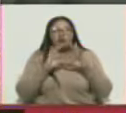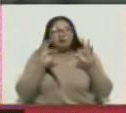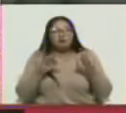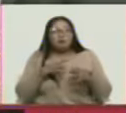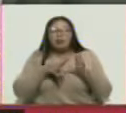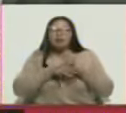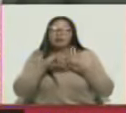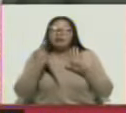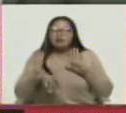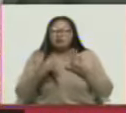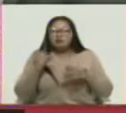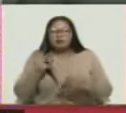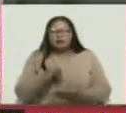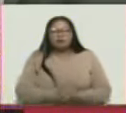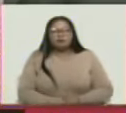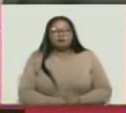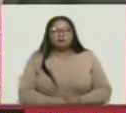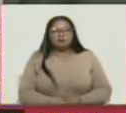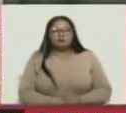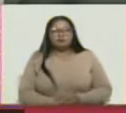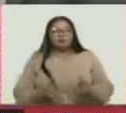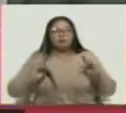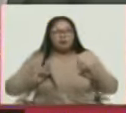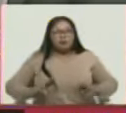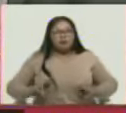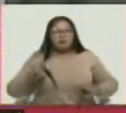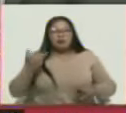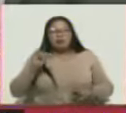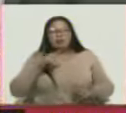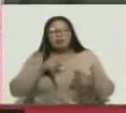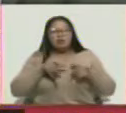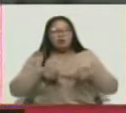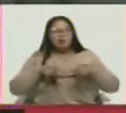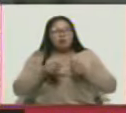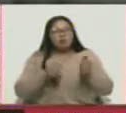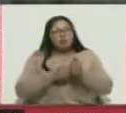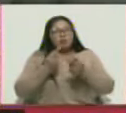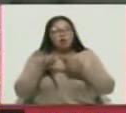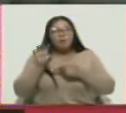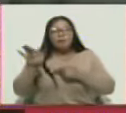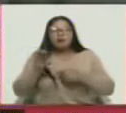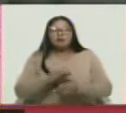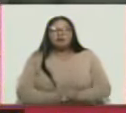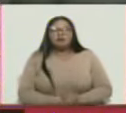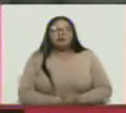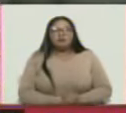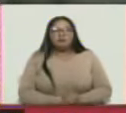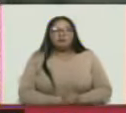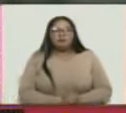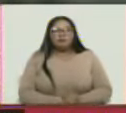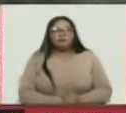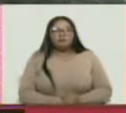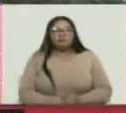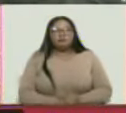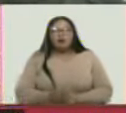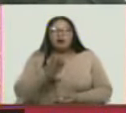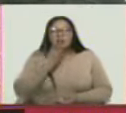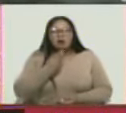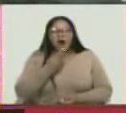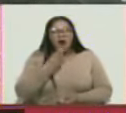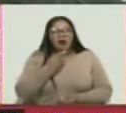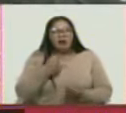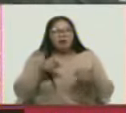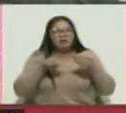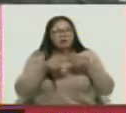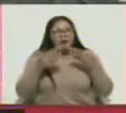derechos humanitarios, a todos los derechos de la soberanía de otros países también. Israel es un país que